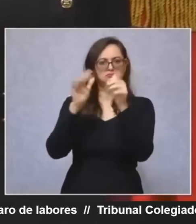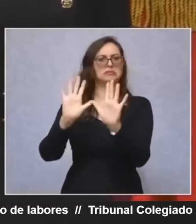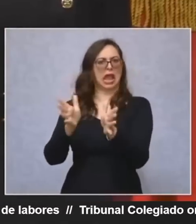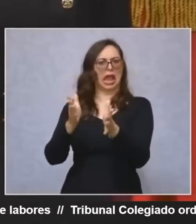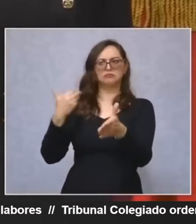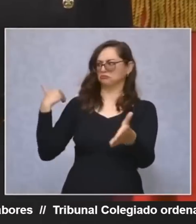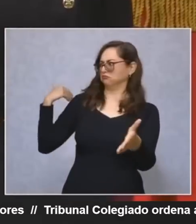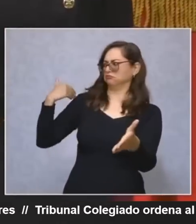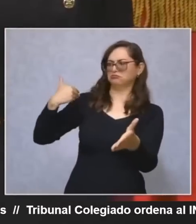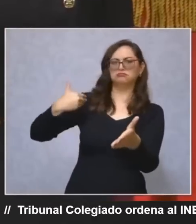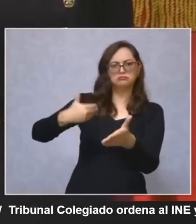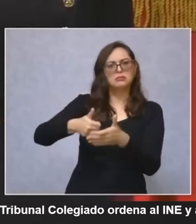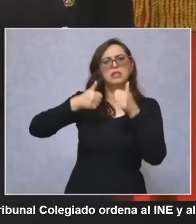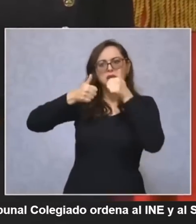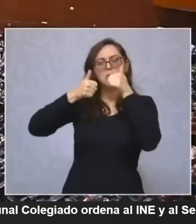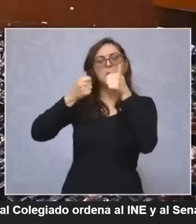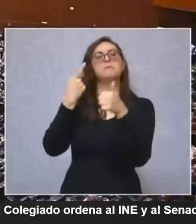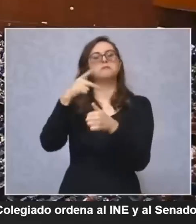México